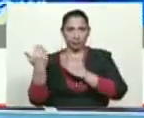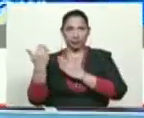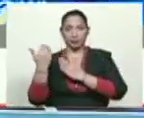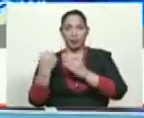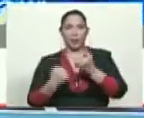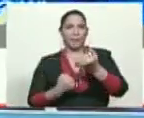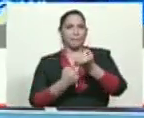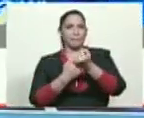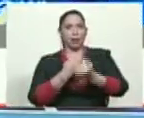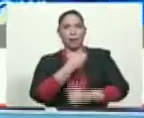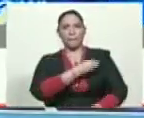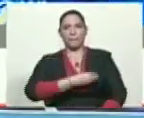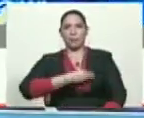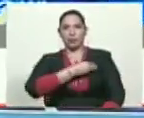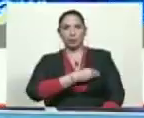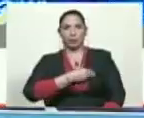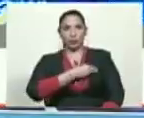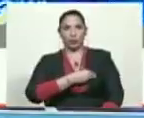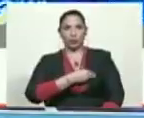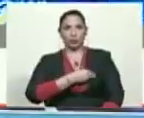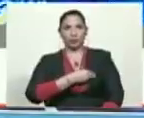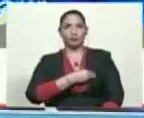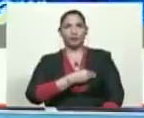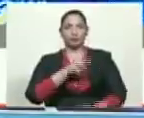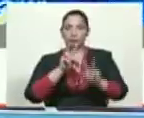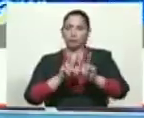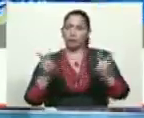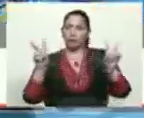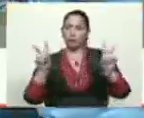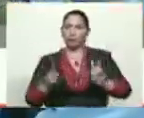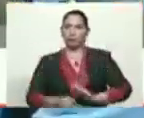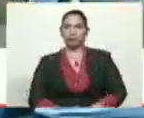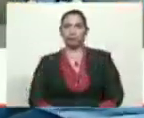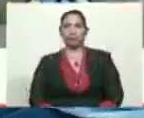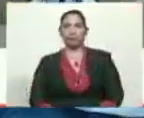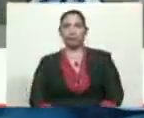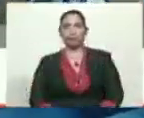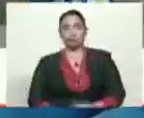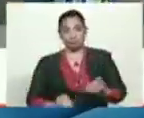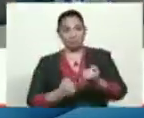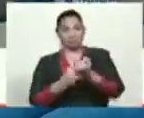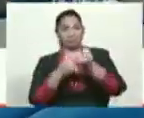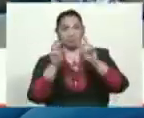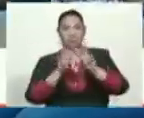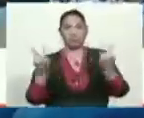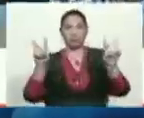de misión es una base de misiones de paz fase de paz